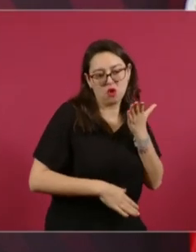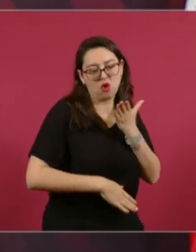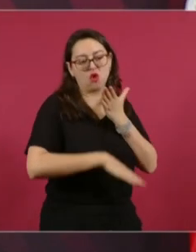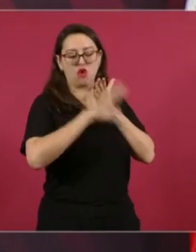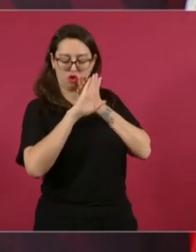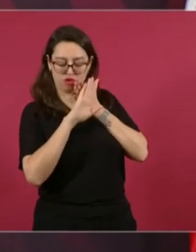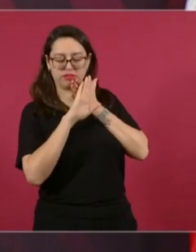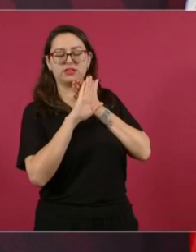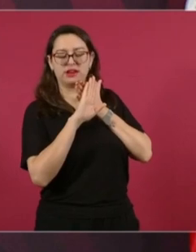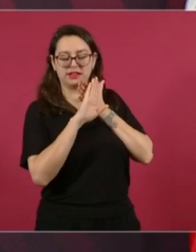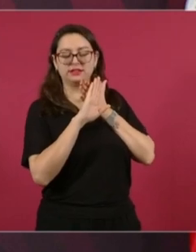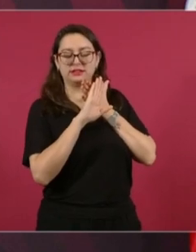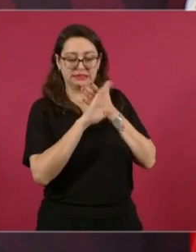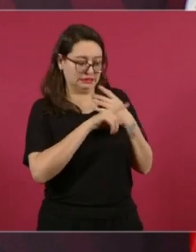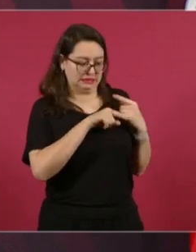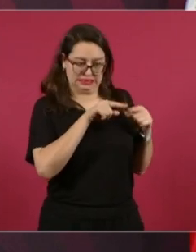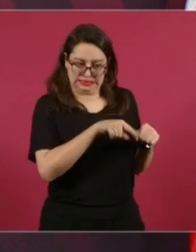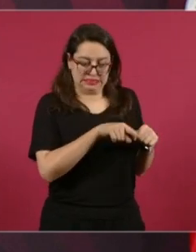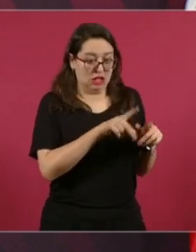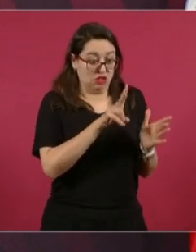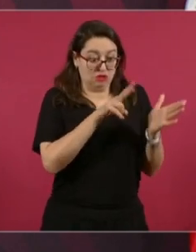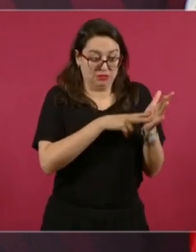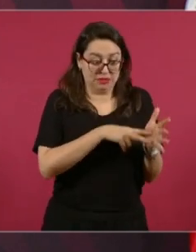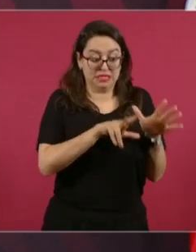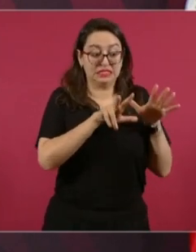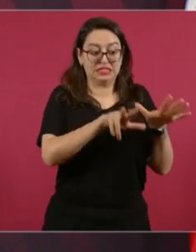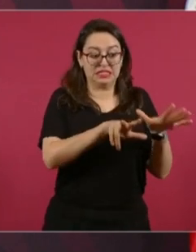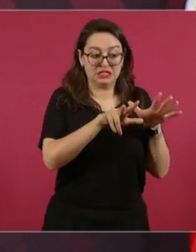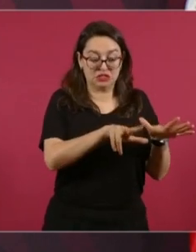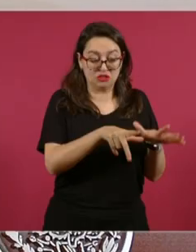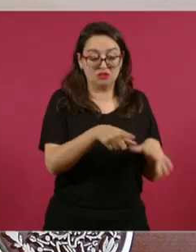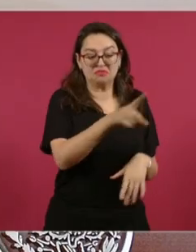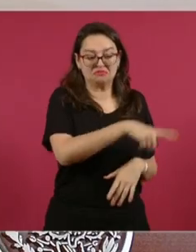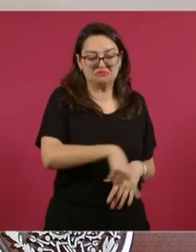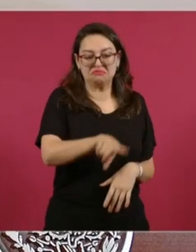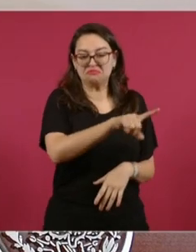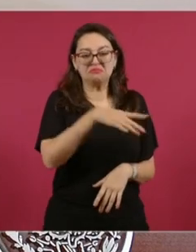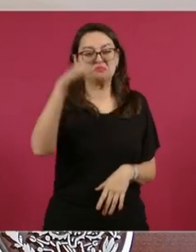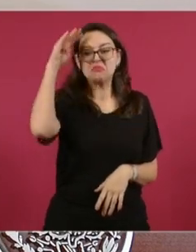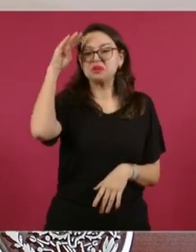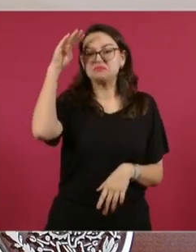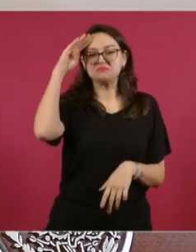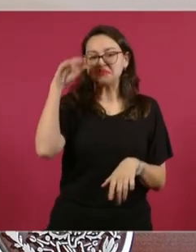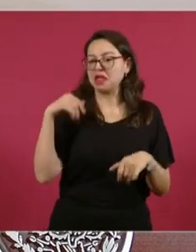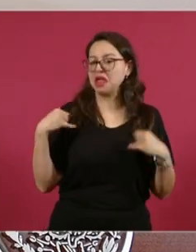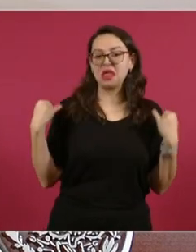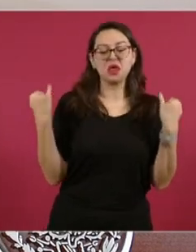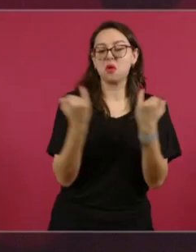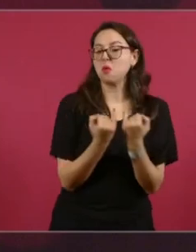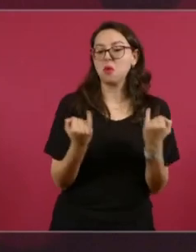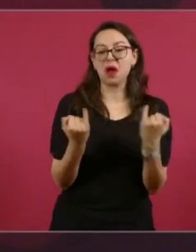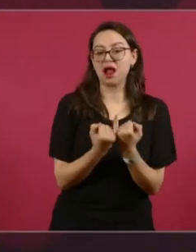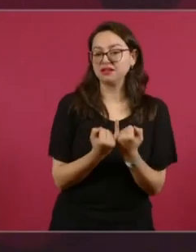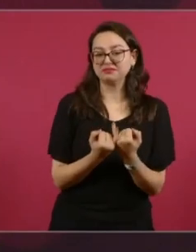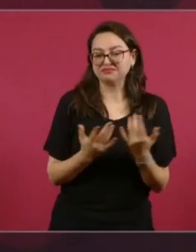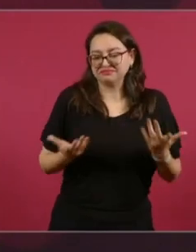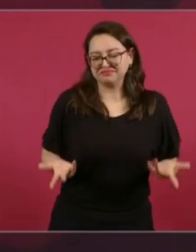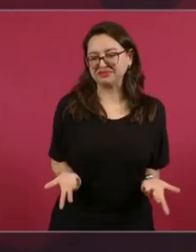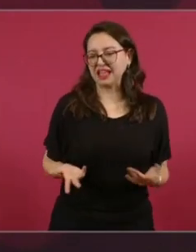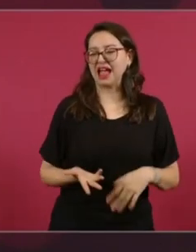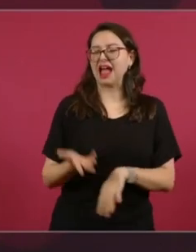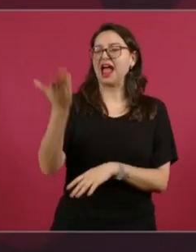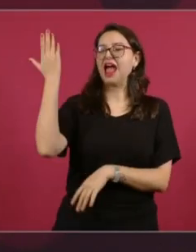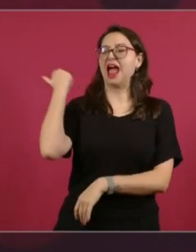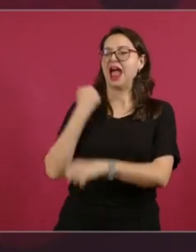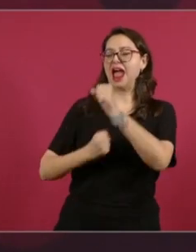contra nosotros, confiados en su prepotencia, porque se imponen en el 6, ¿no?